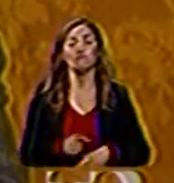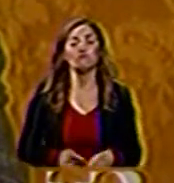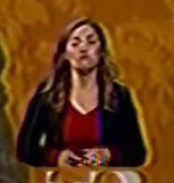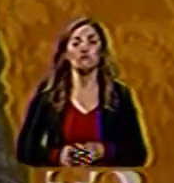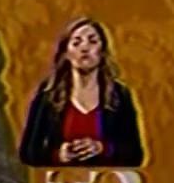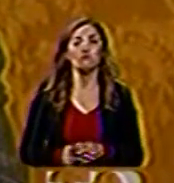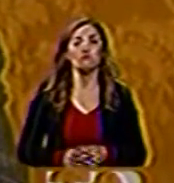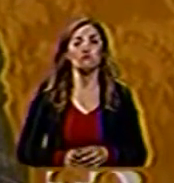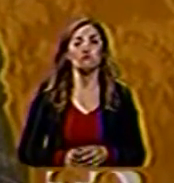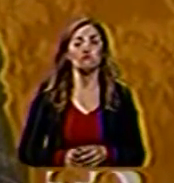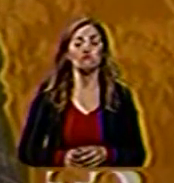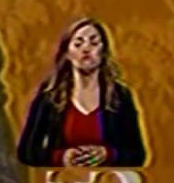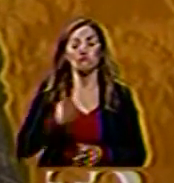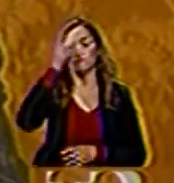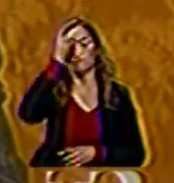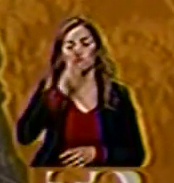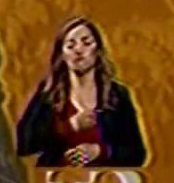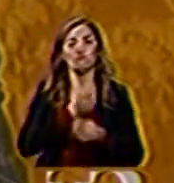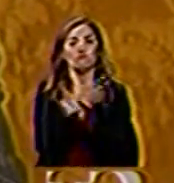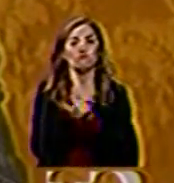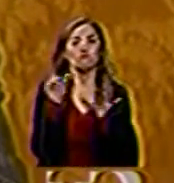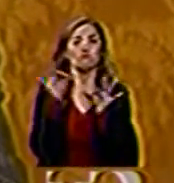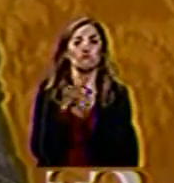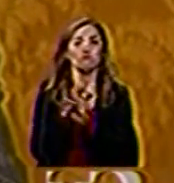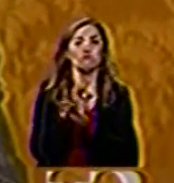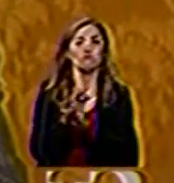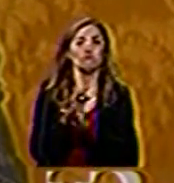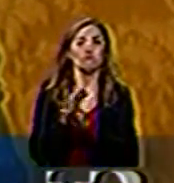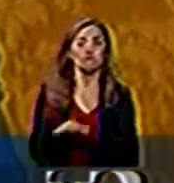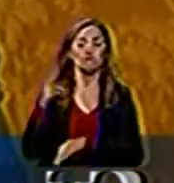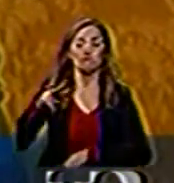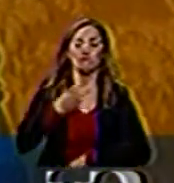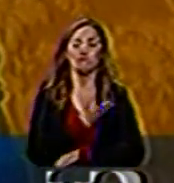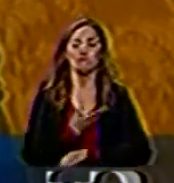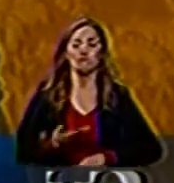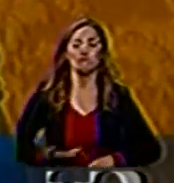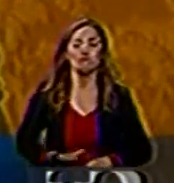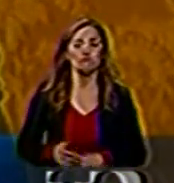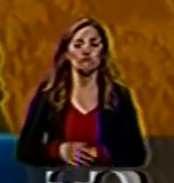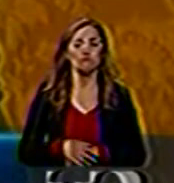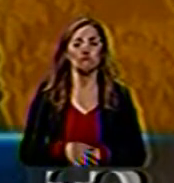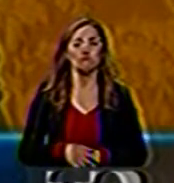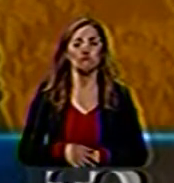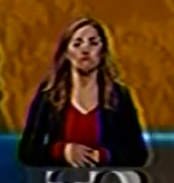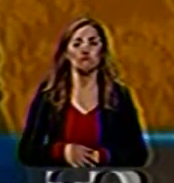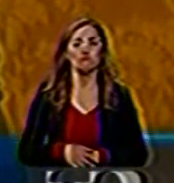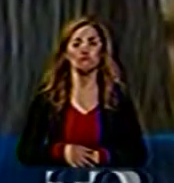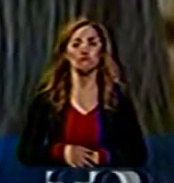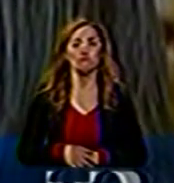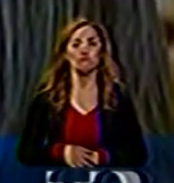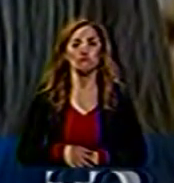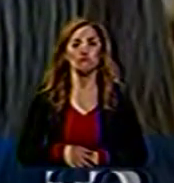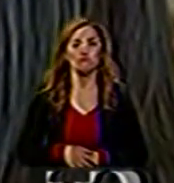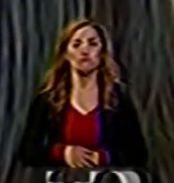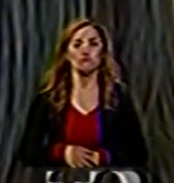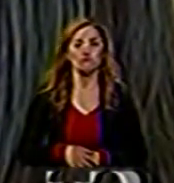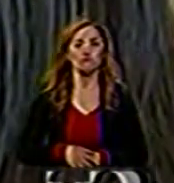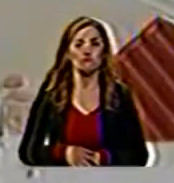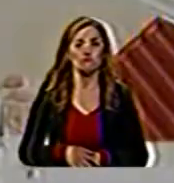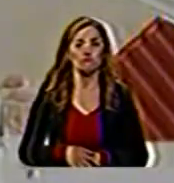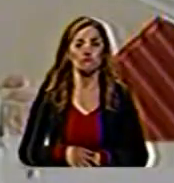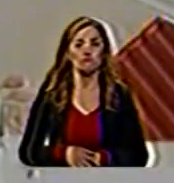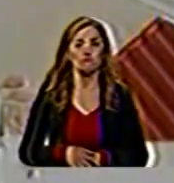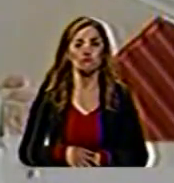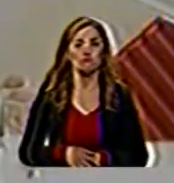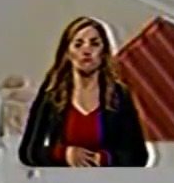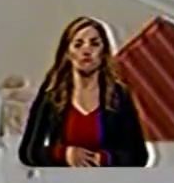decidido liberar de sus funciones a la señora vicepresidenta María Alejandra Vicuña. Lo que, según aseguró Vicuña,